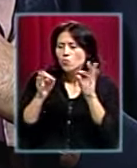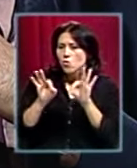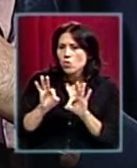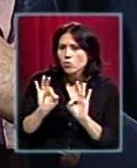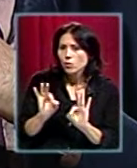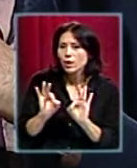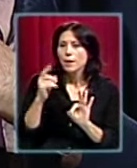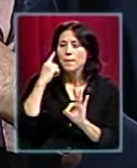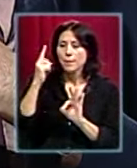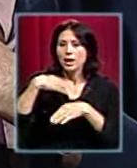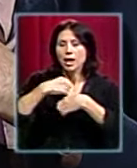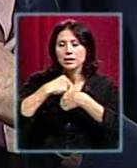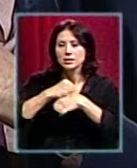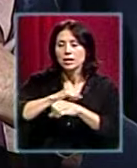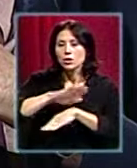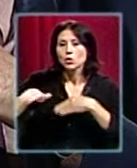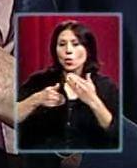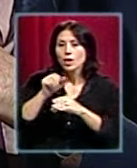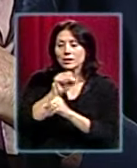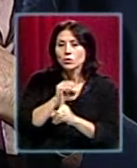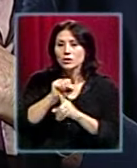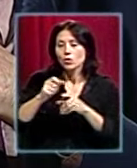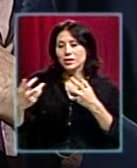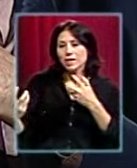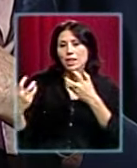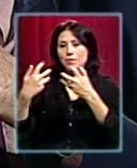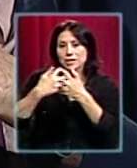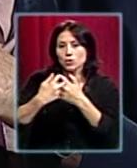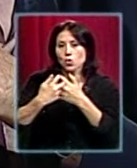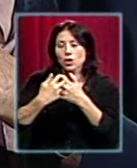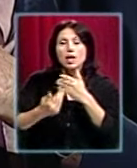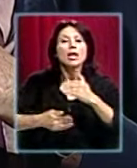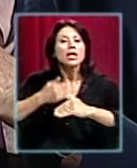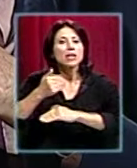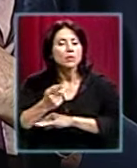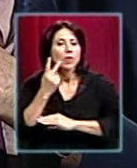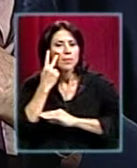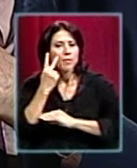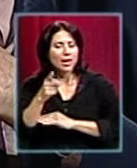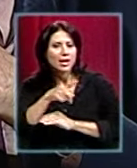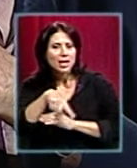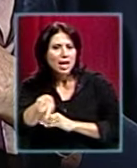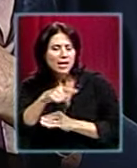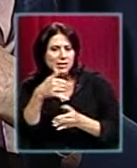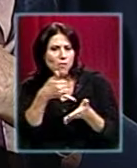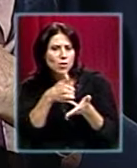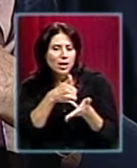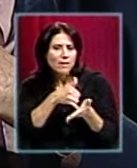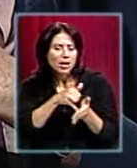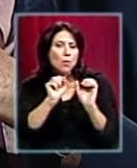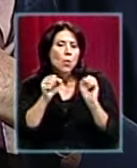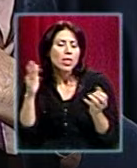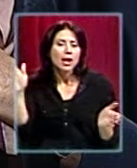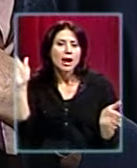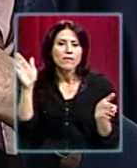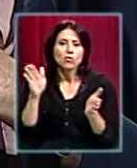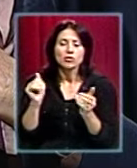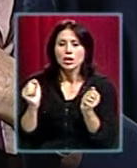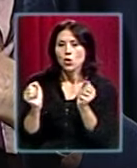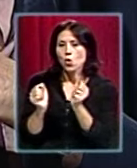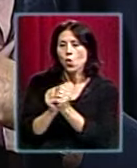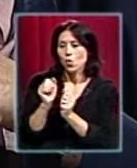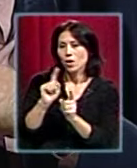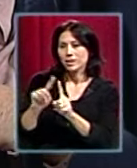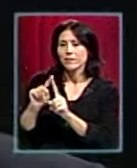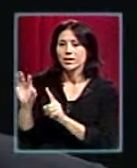de adaptación y después medir el efecto que está teniendo en reducir esa vulnerabilidad con las medidas de adaptación que